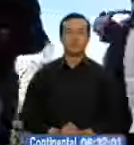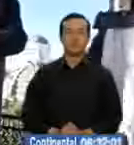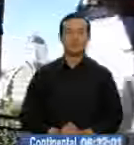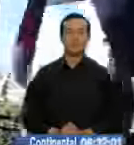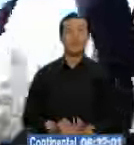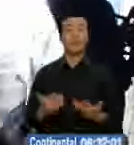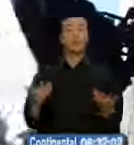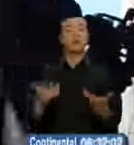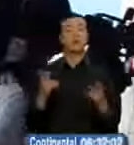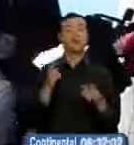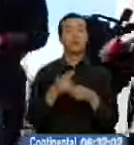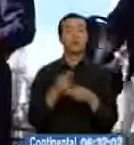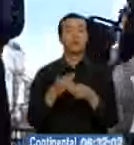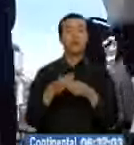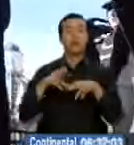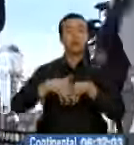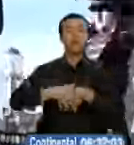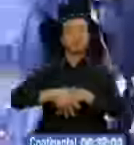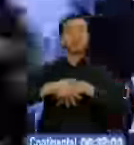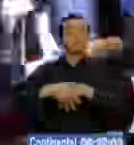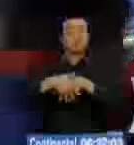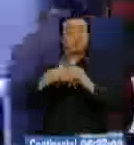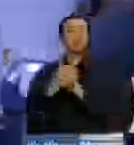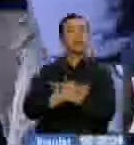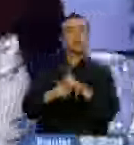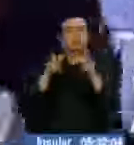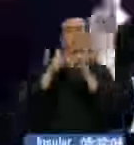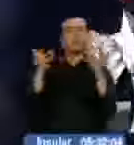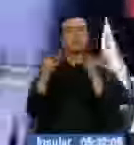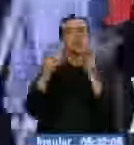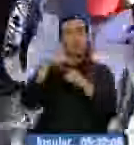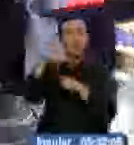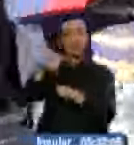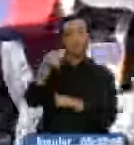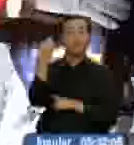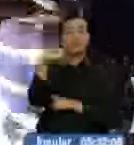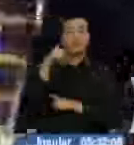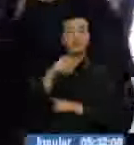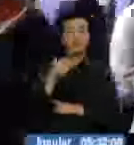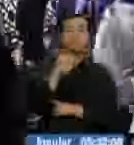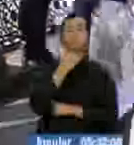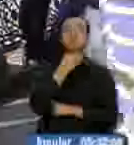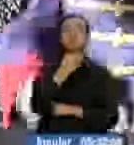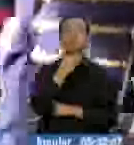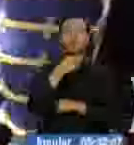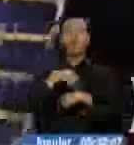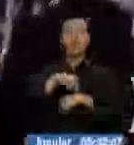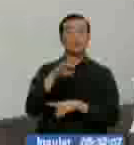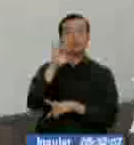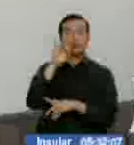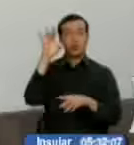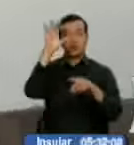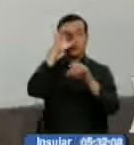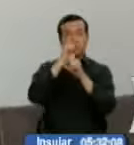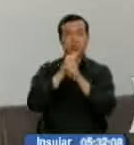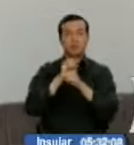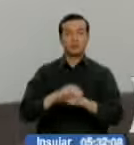Es la denominada Gimnasia Libertaria, que será presentada el próximo miércoles 10 de agosto a las 20 horas.